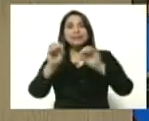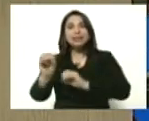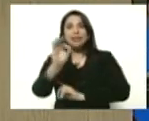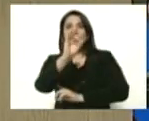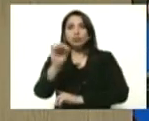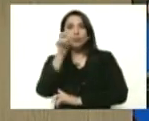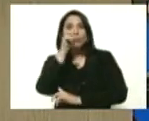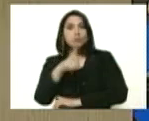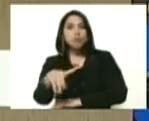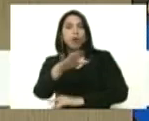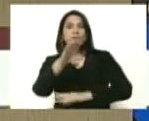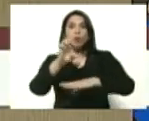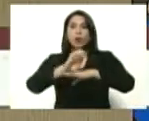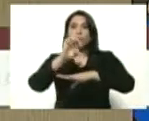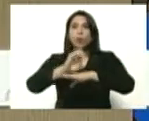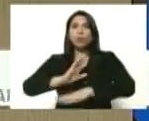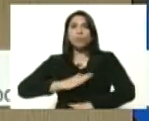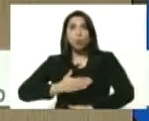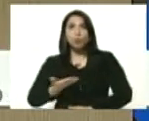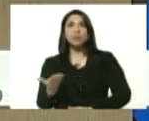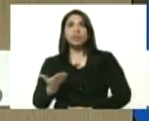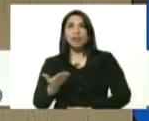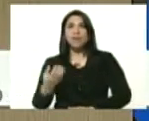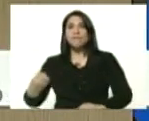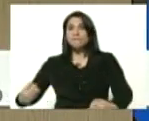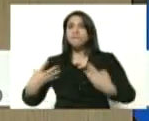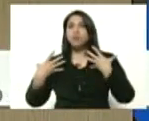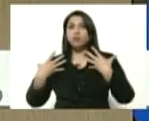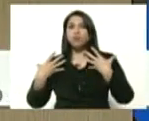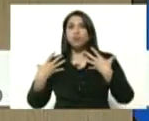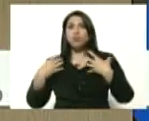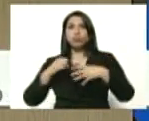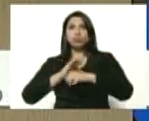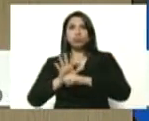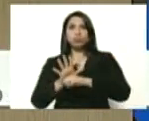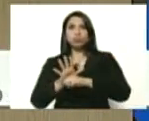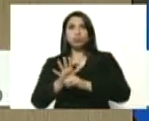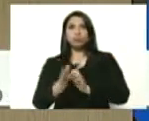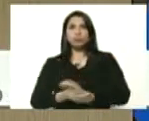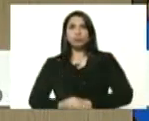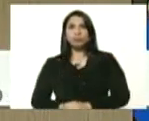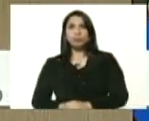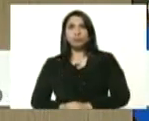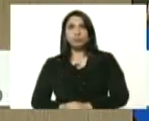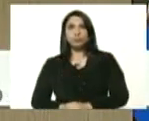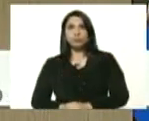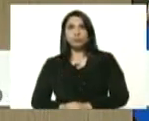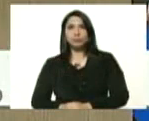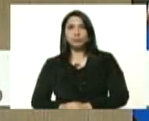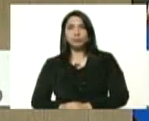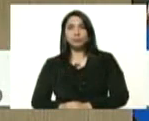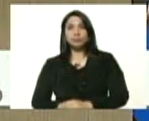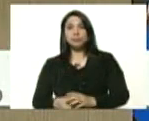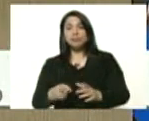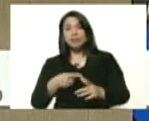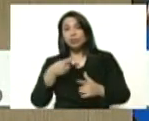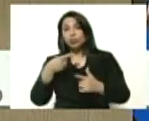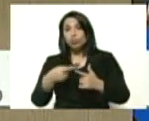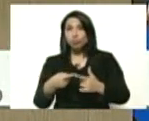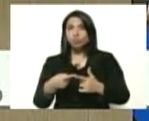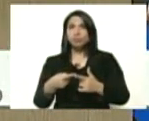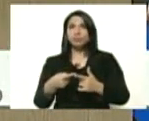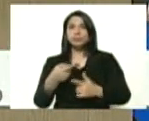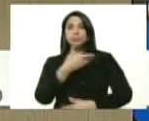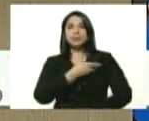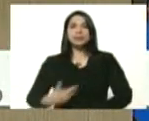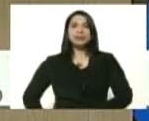de la población de Ecuador podría estar infectada por COVID-19. En consecuencia, el